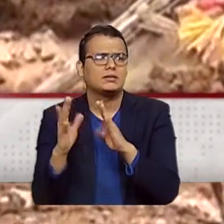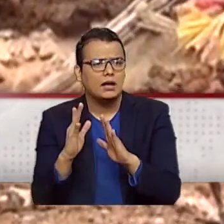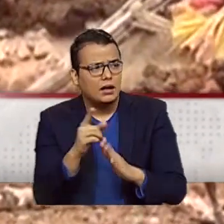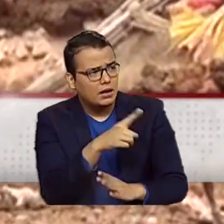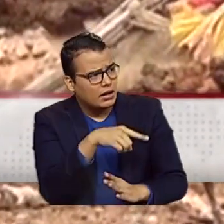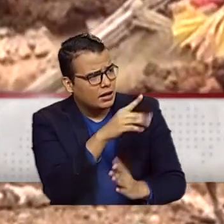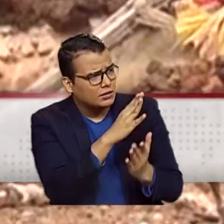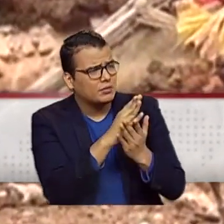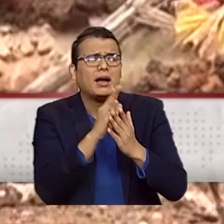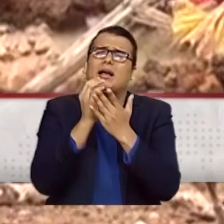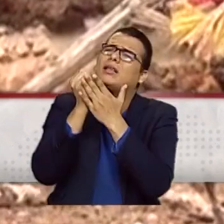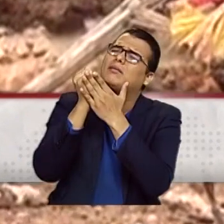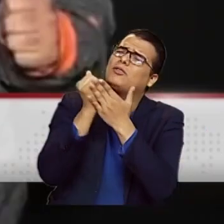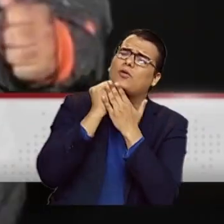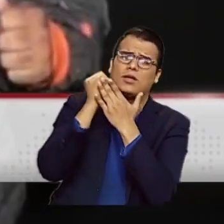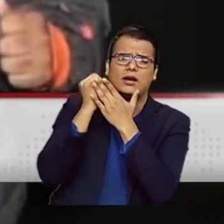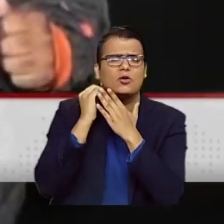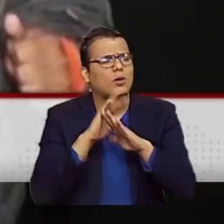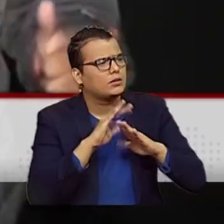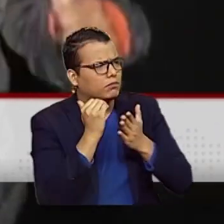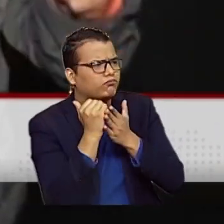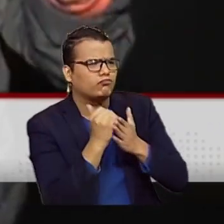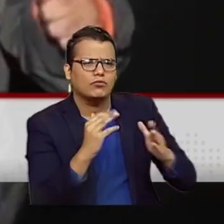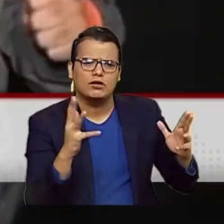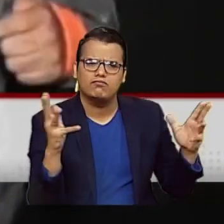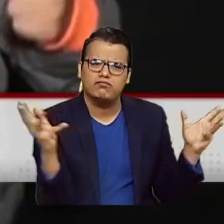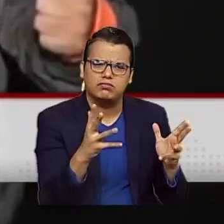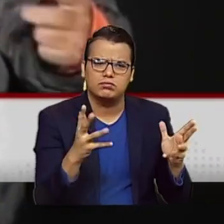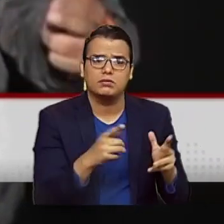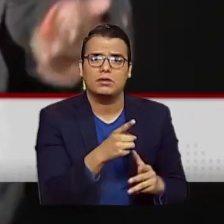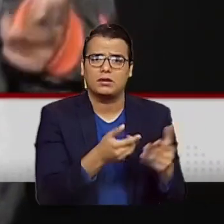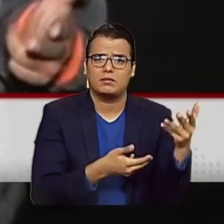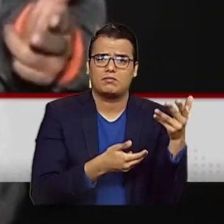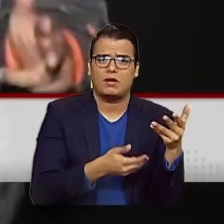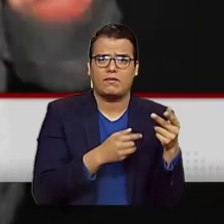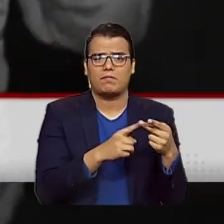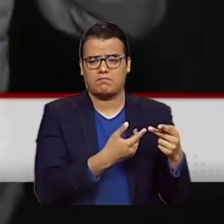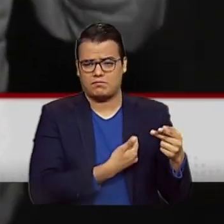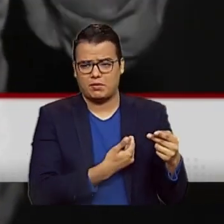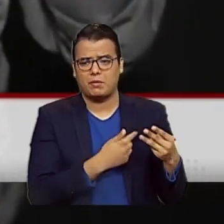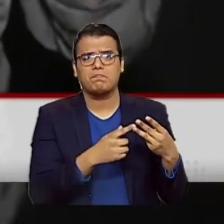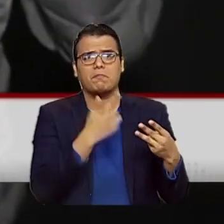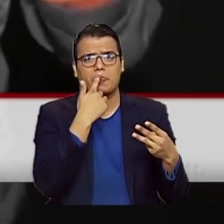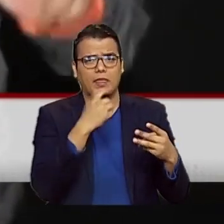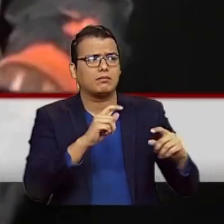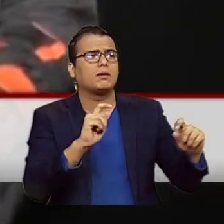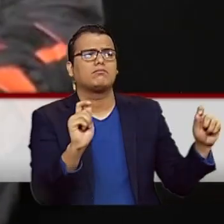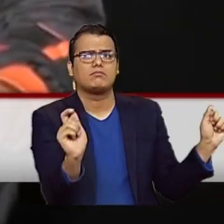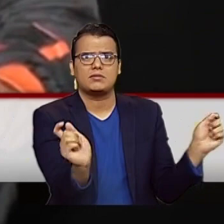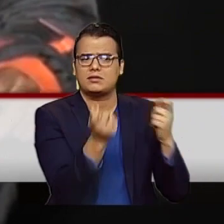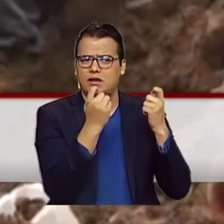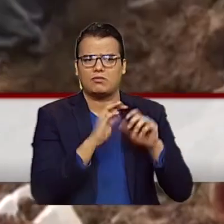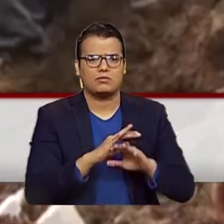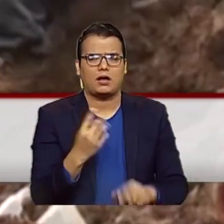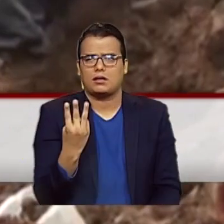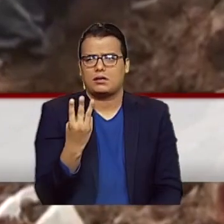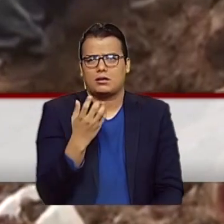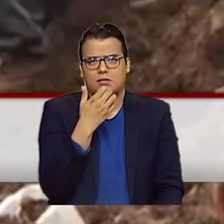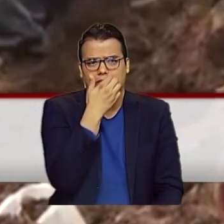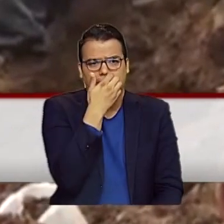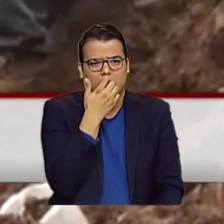quienes estaban pidiendo auxilio. Lograron rescatar a un bebé, a su madre y a su padre. Los 3 únicos